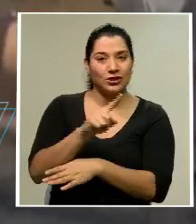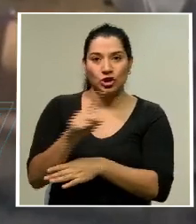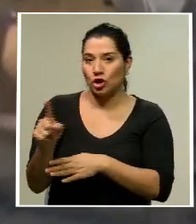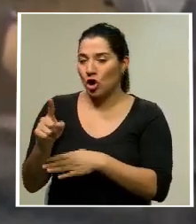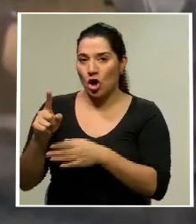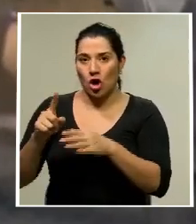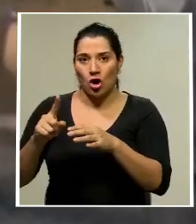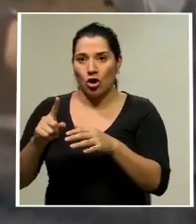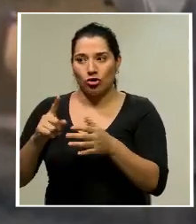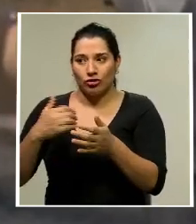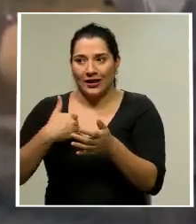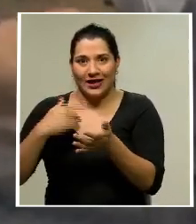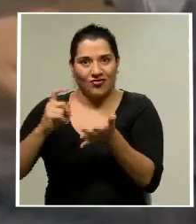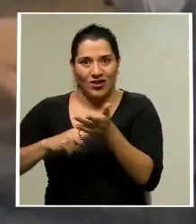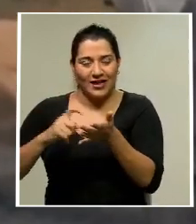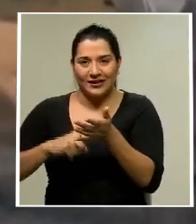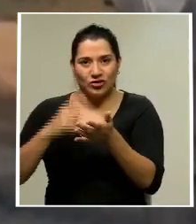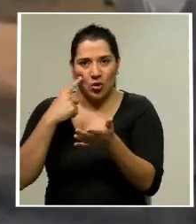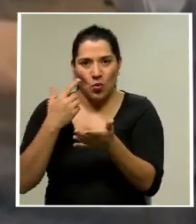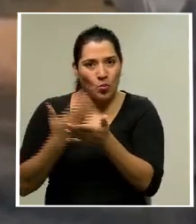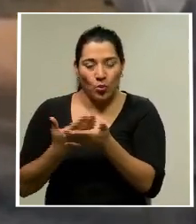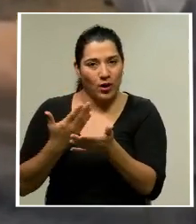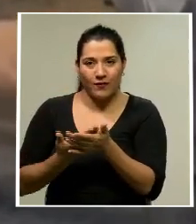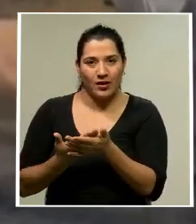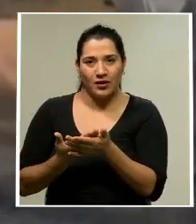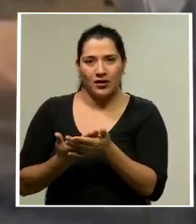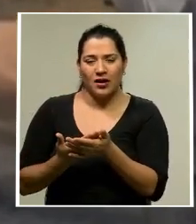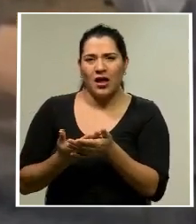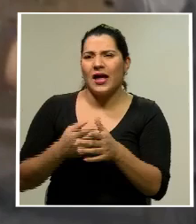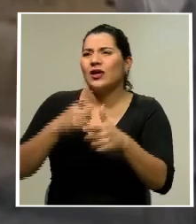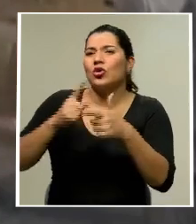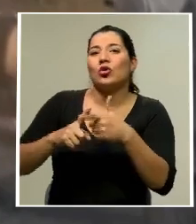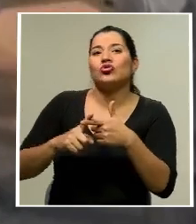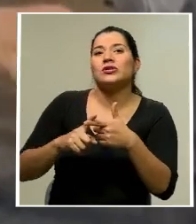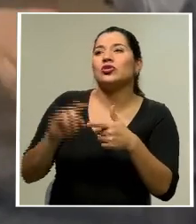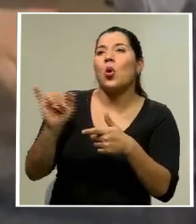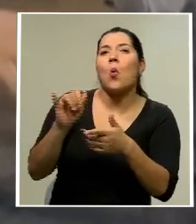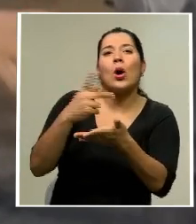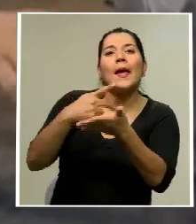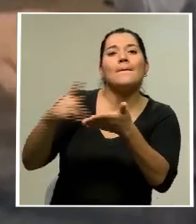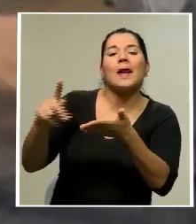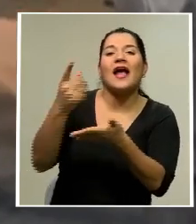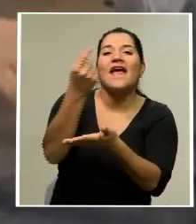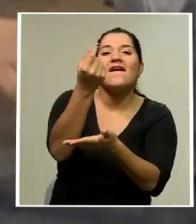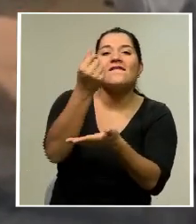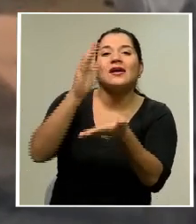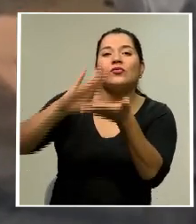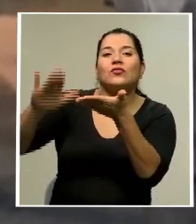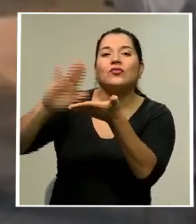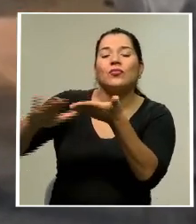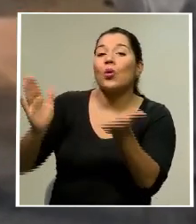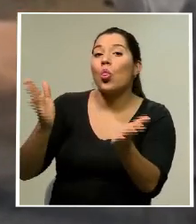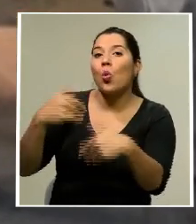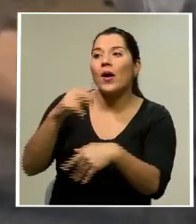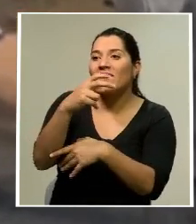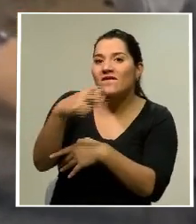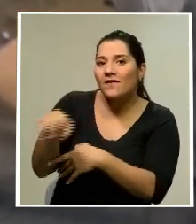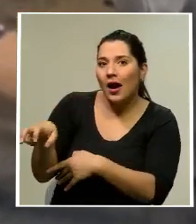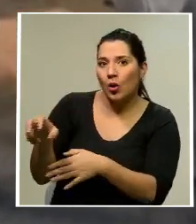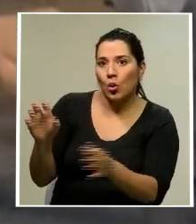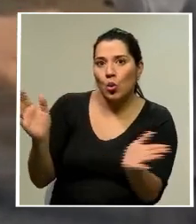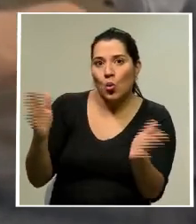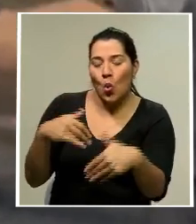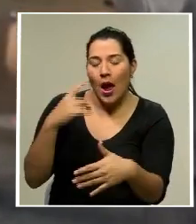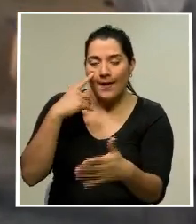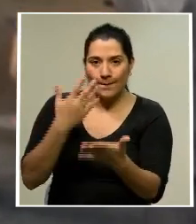registradas y el pago de facturas se maneja como si fuera efectivo y no por devengado como es actualmente